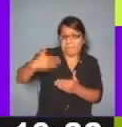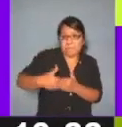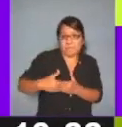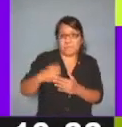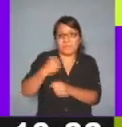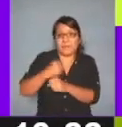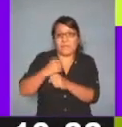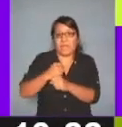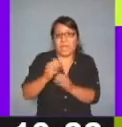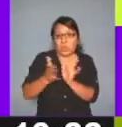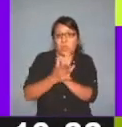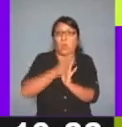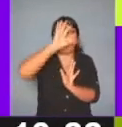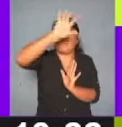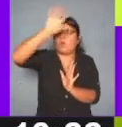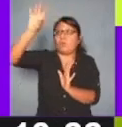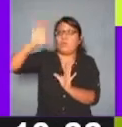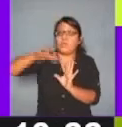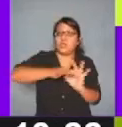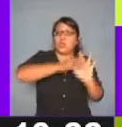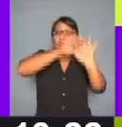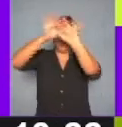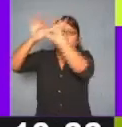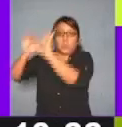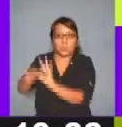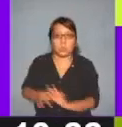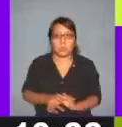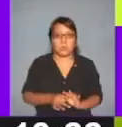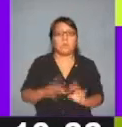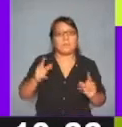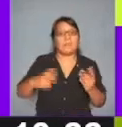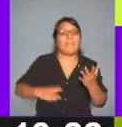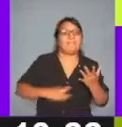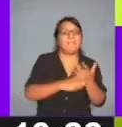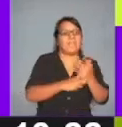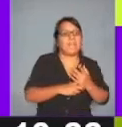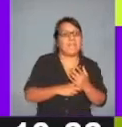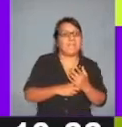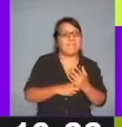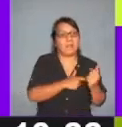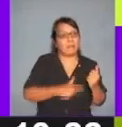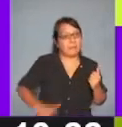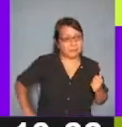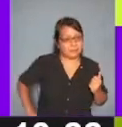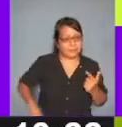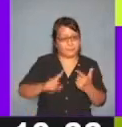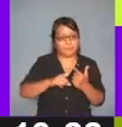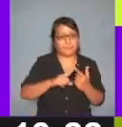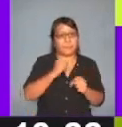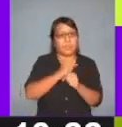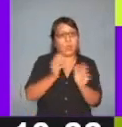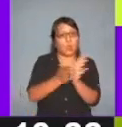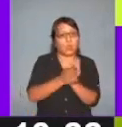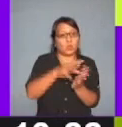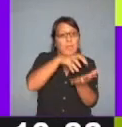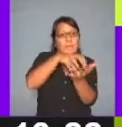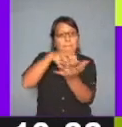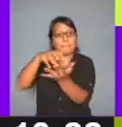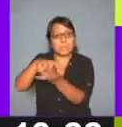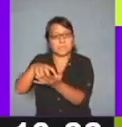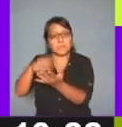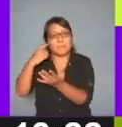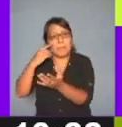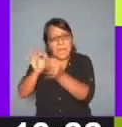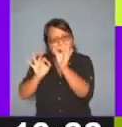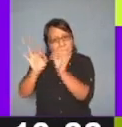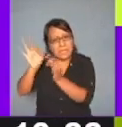con otras provincias trabajando junto con Fiscalía de estado trabajando con las empresas en el análisis de esta